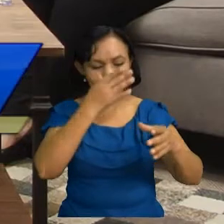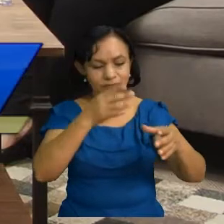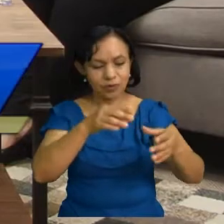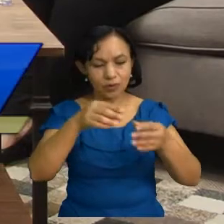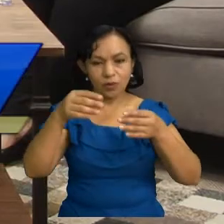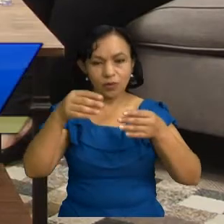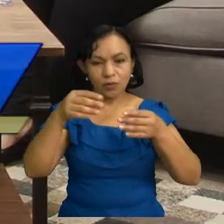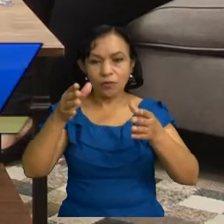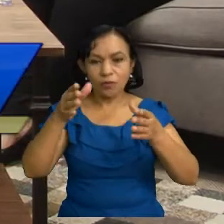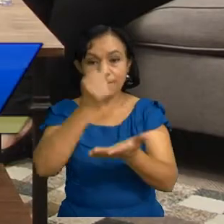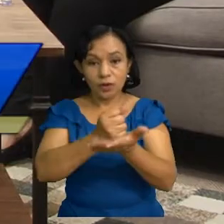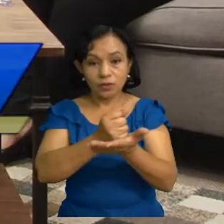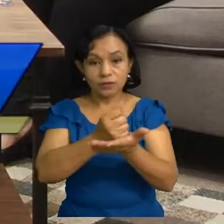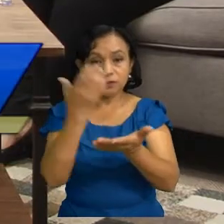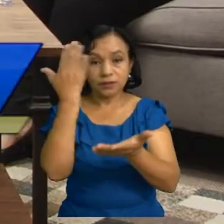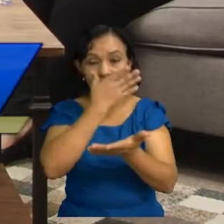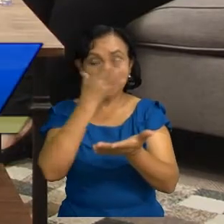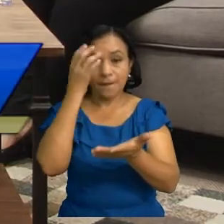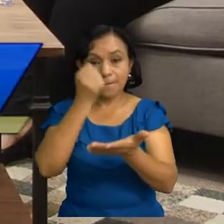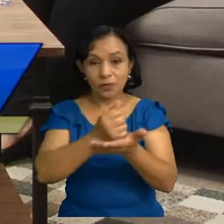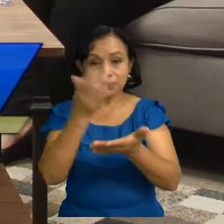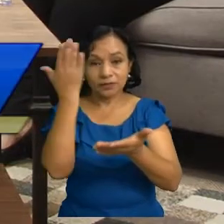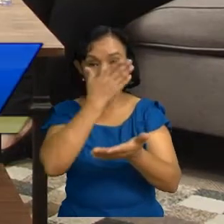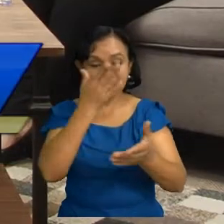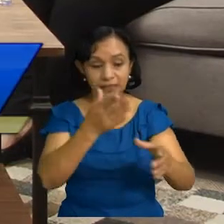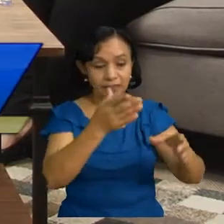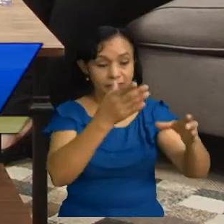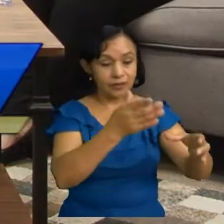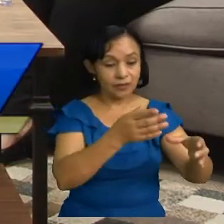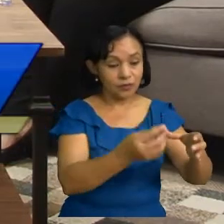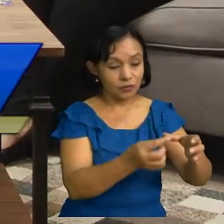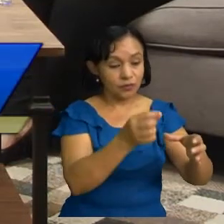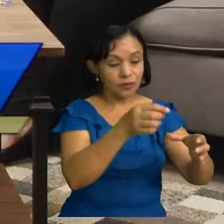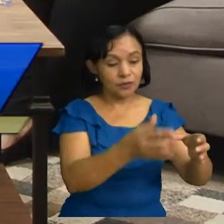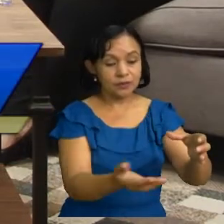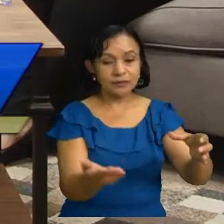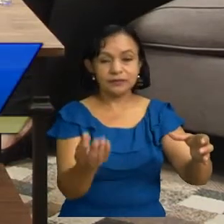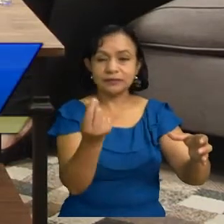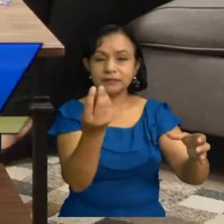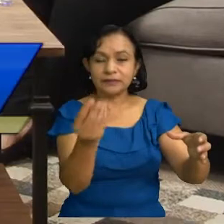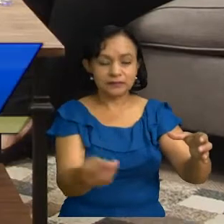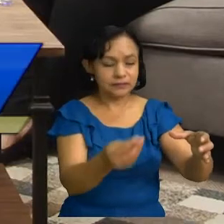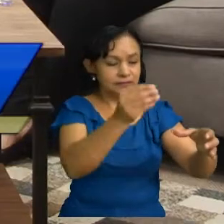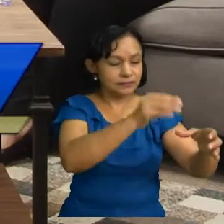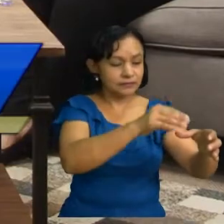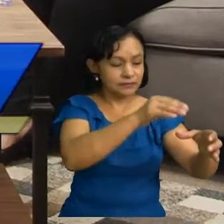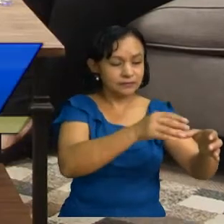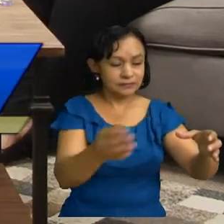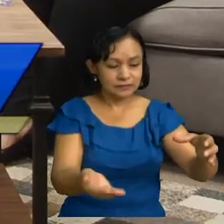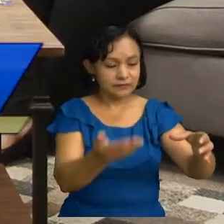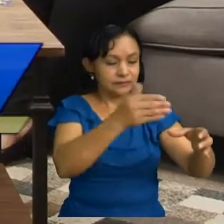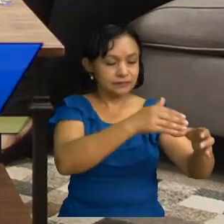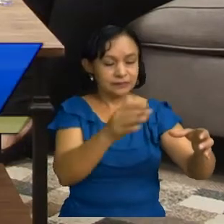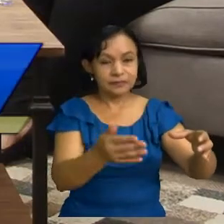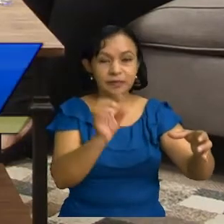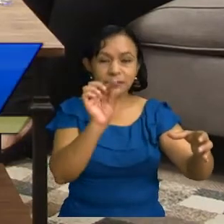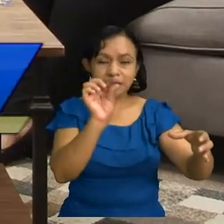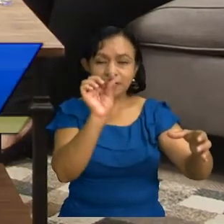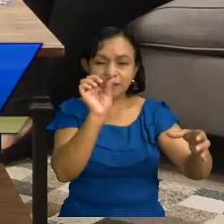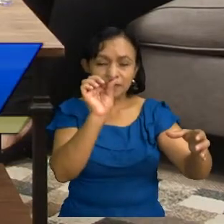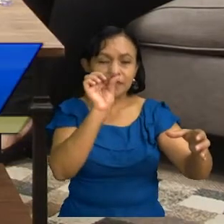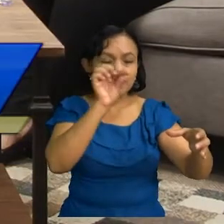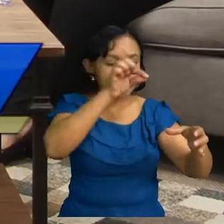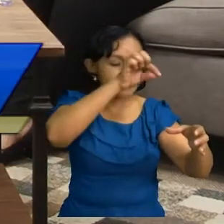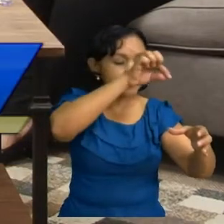prepararlo en el mes de junio al plantar la plantita va a plantar el arbolito así es tan buena primera fase